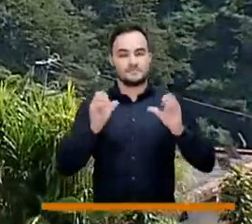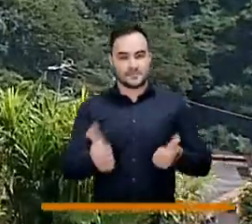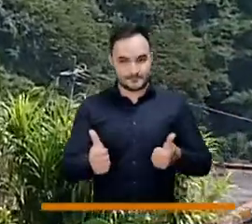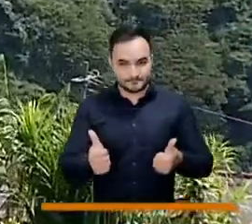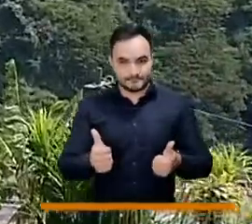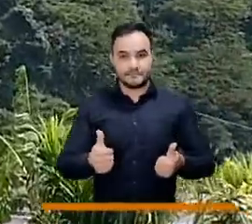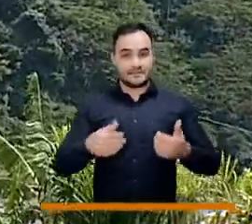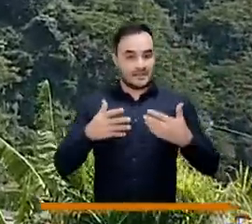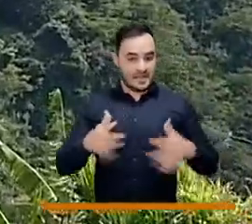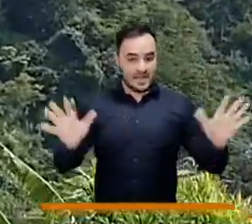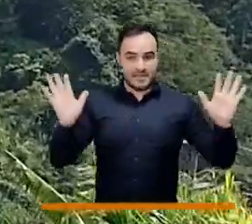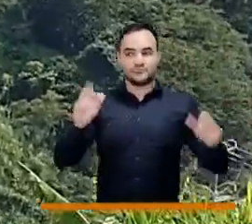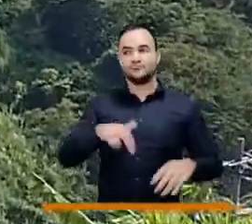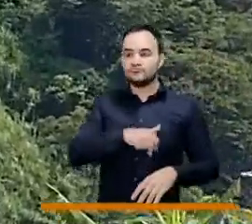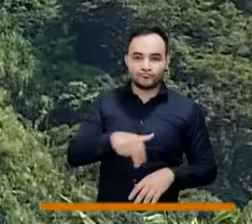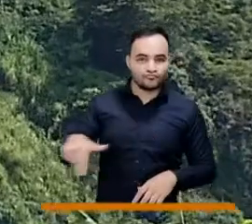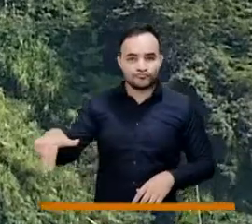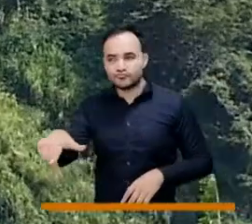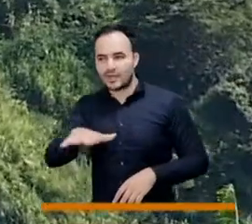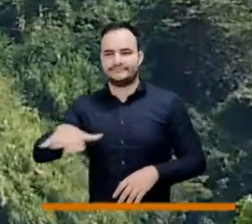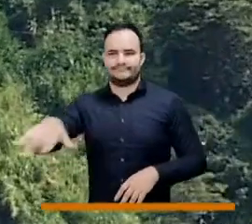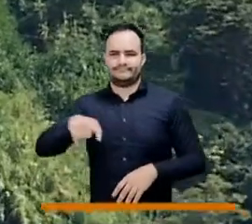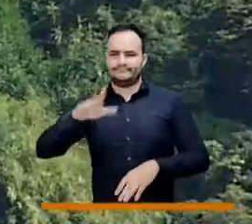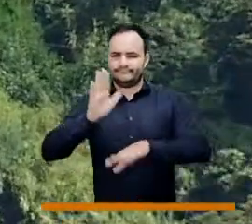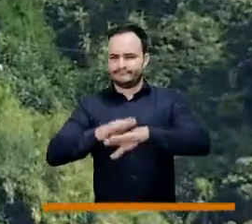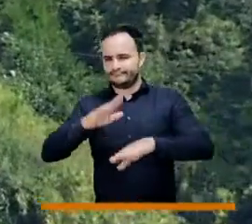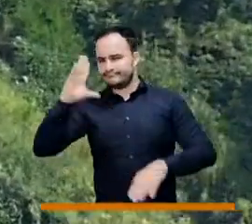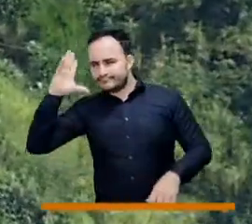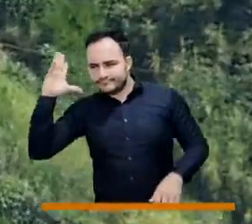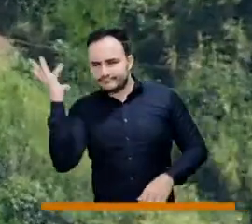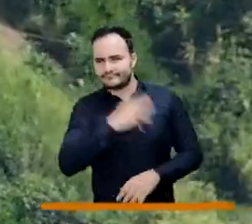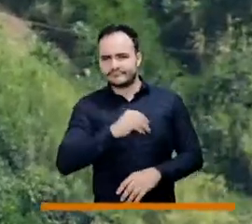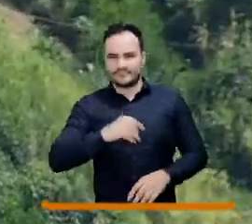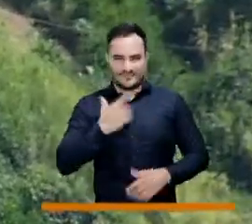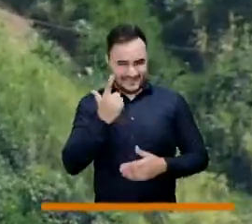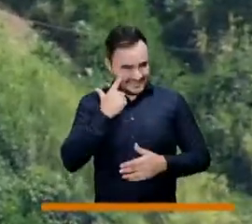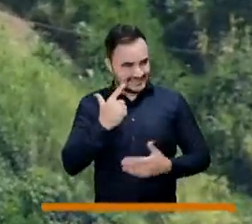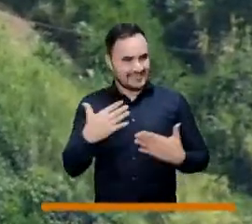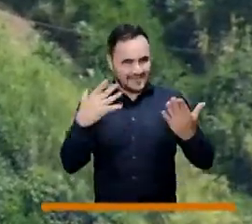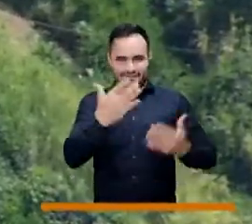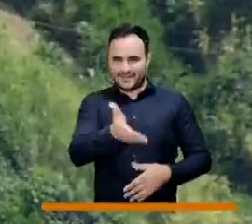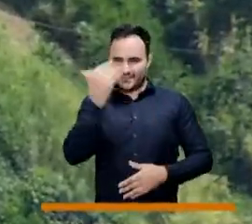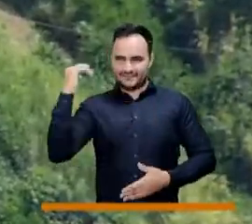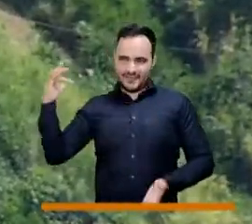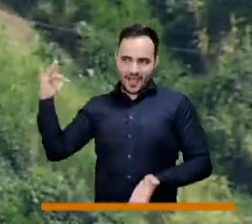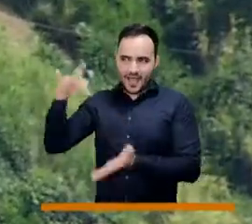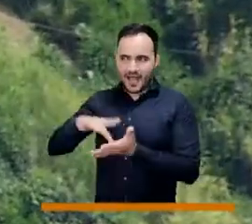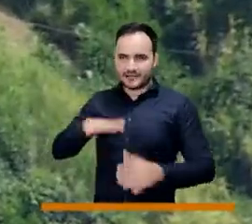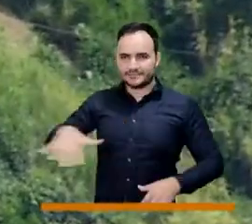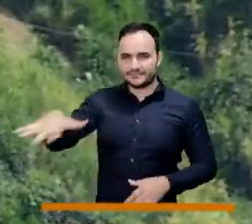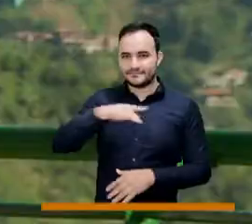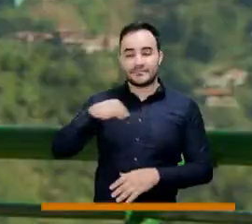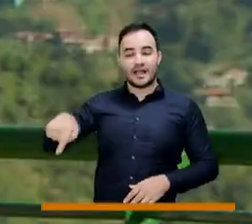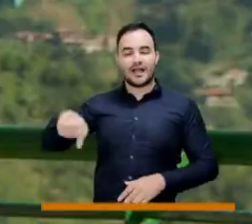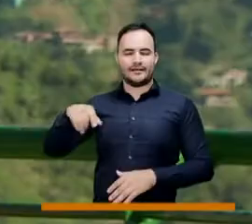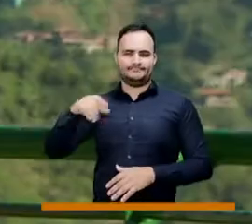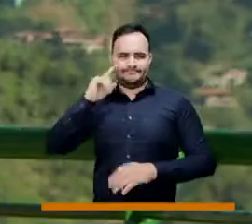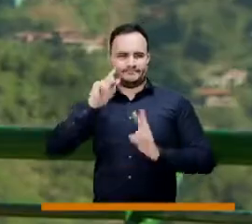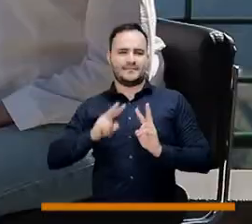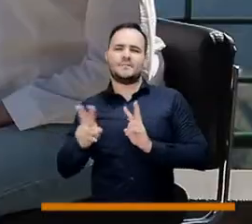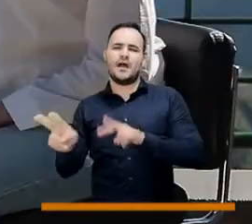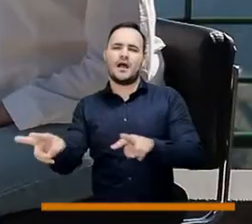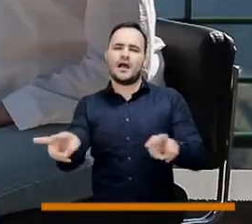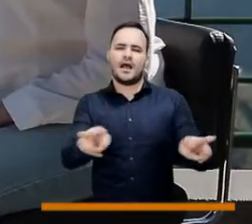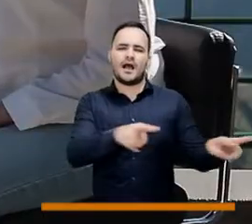Y retomamos desde uno de los sitios más bellos y por los que vale la pena subir a San Sebastián de Palmitas, este